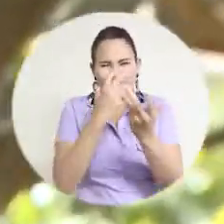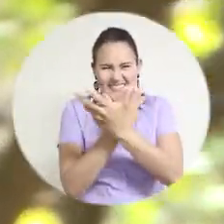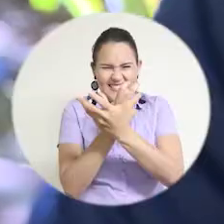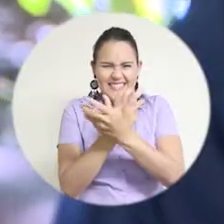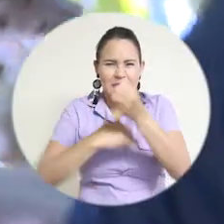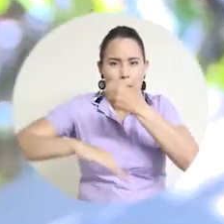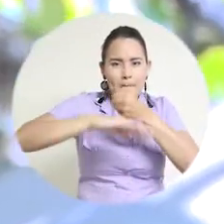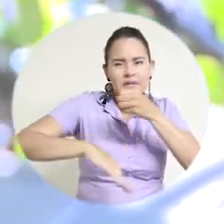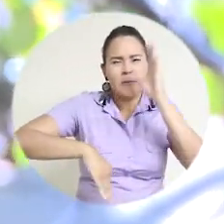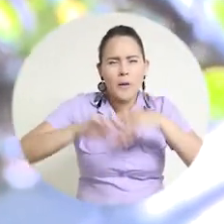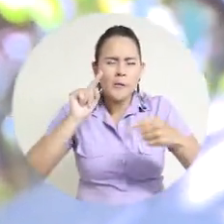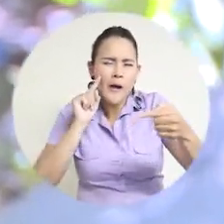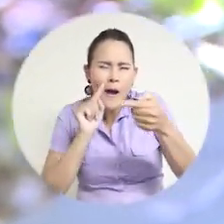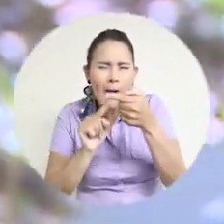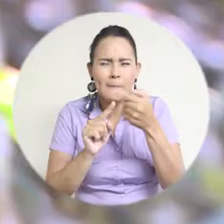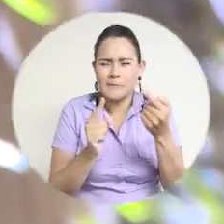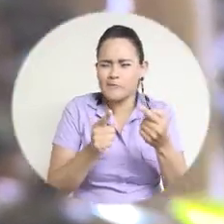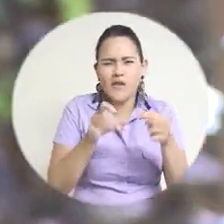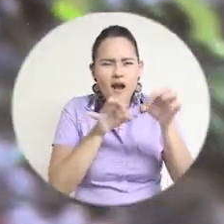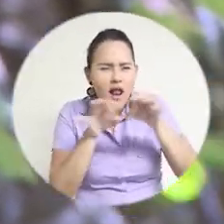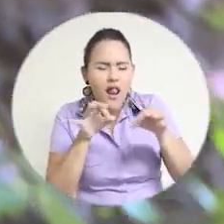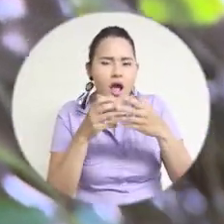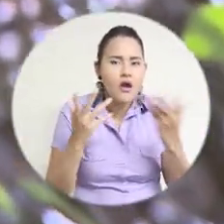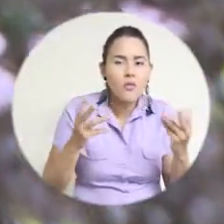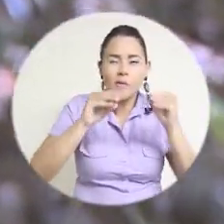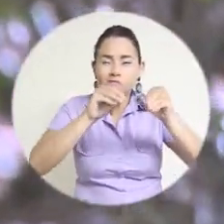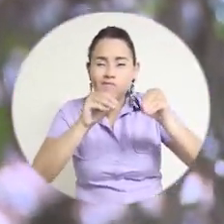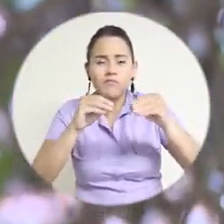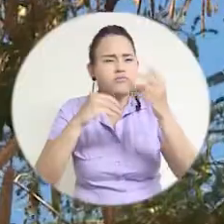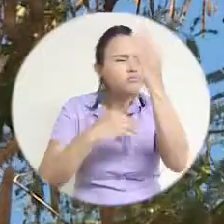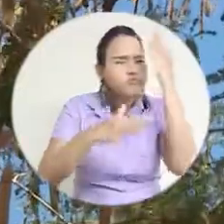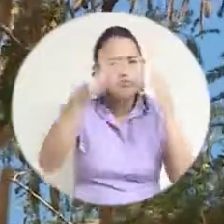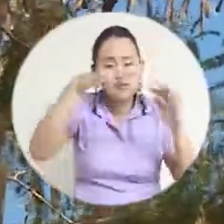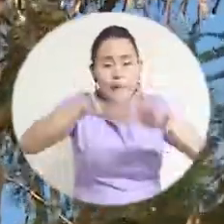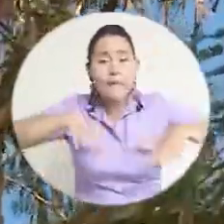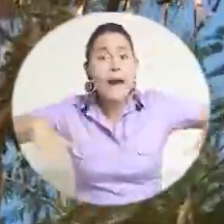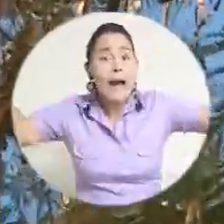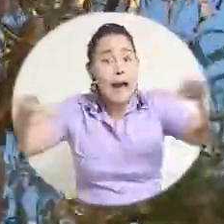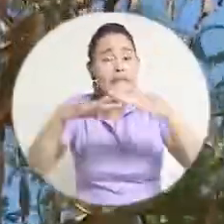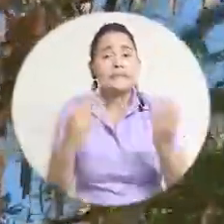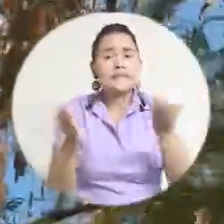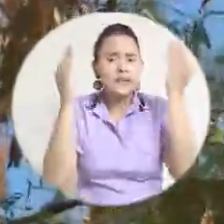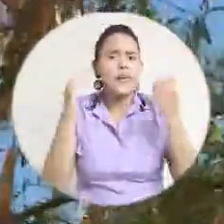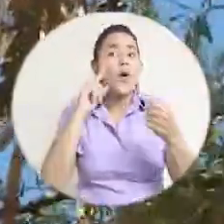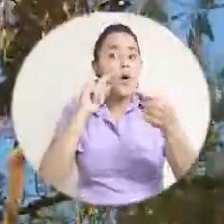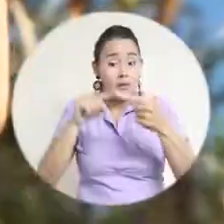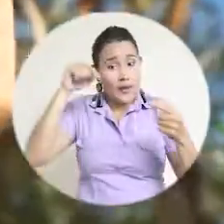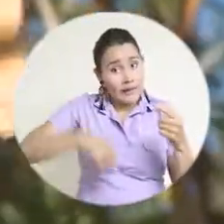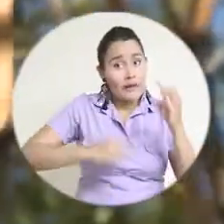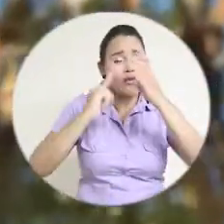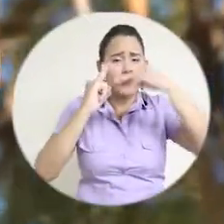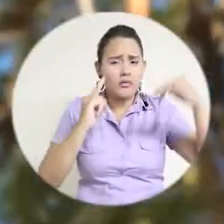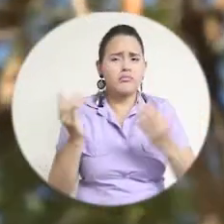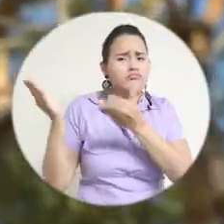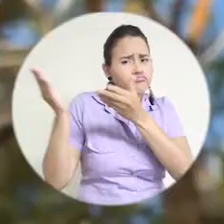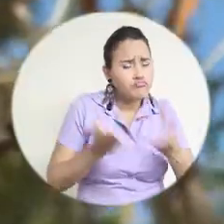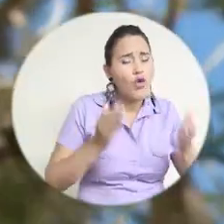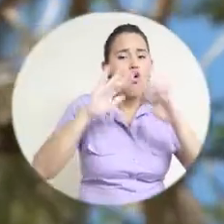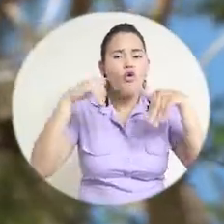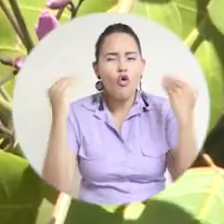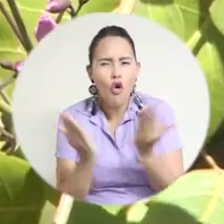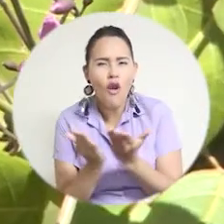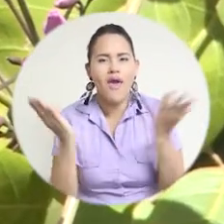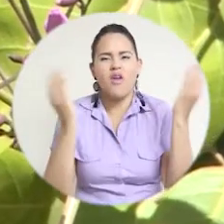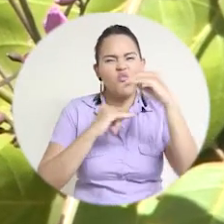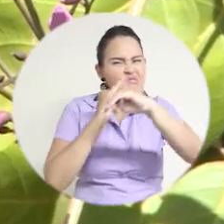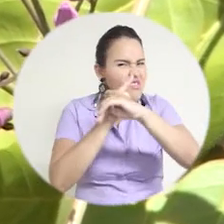en general. A través de esta aula práctica dirigida por la Facultad de Ciencias Básicas, la universidad abre sus puertas a miembros de la comunidad académica, colegios